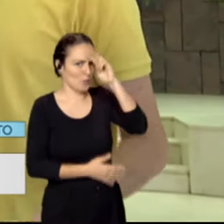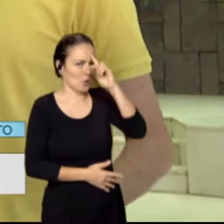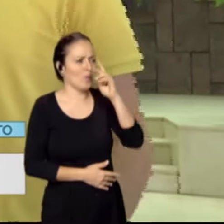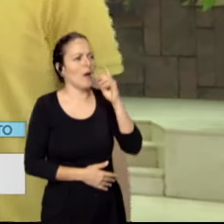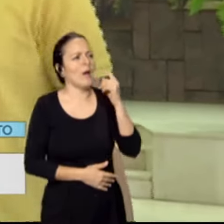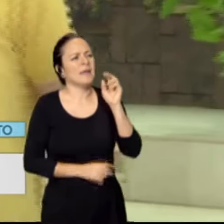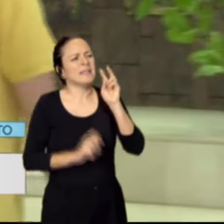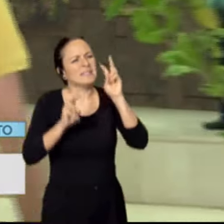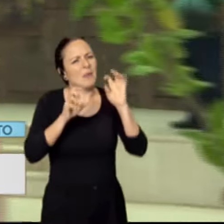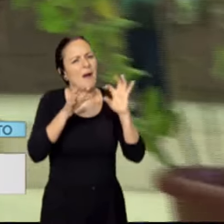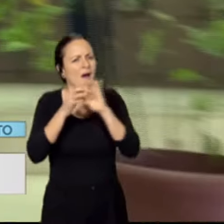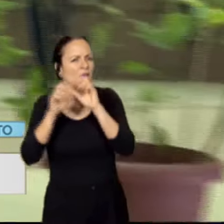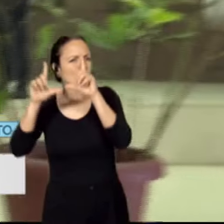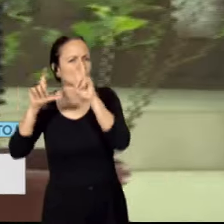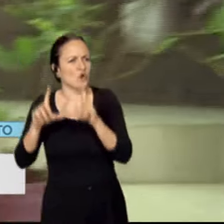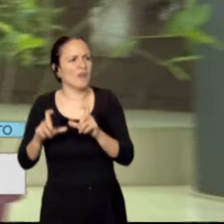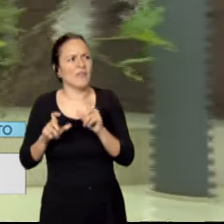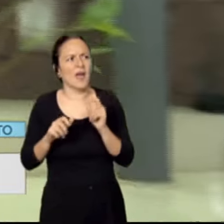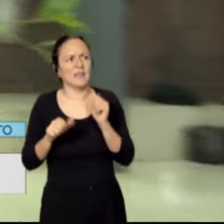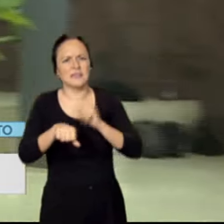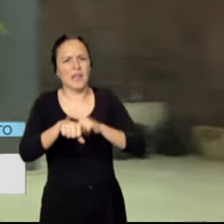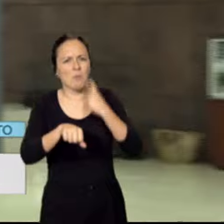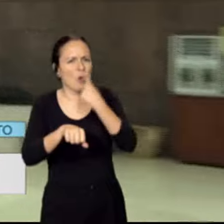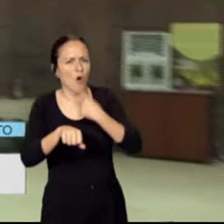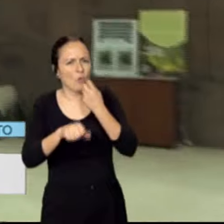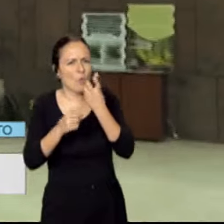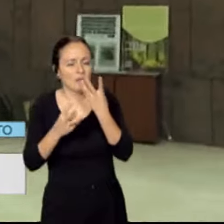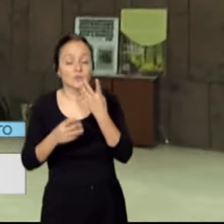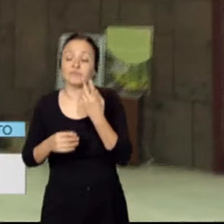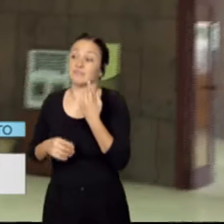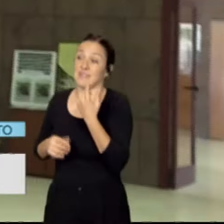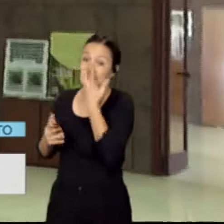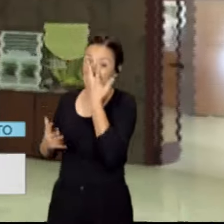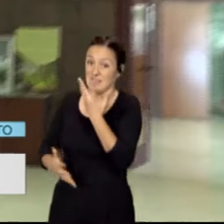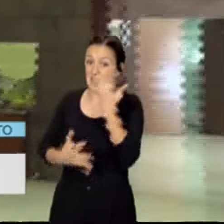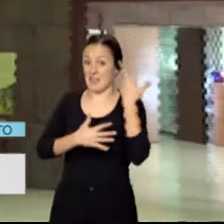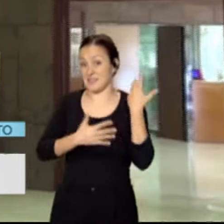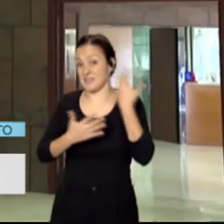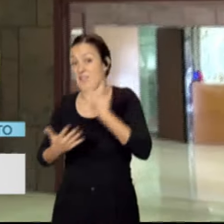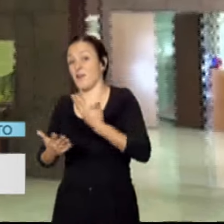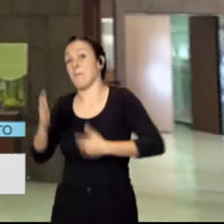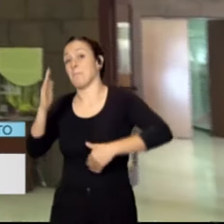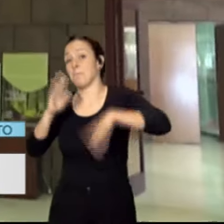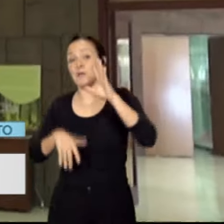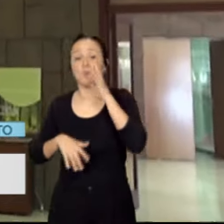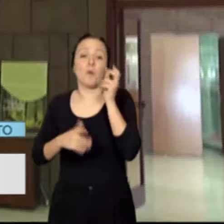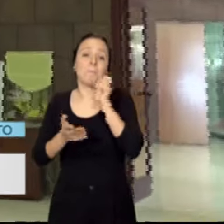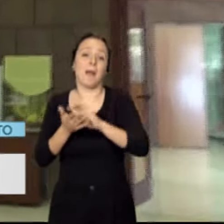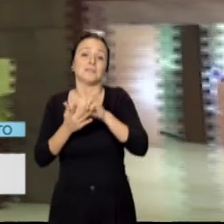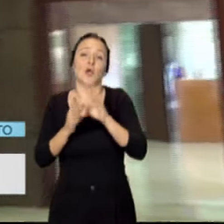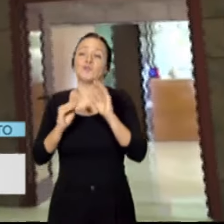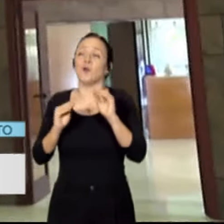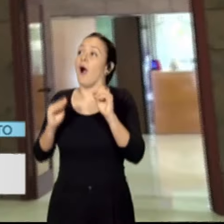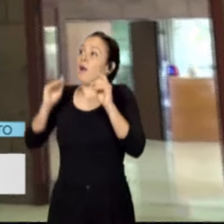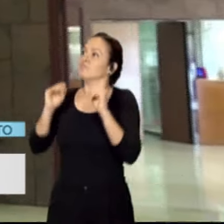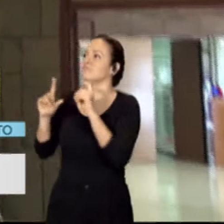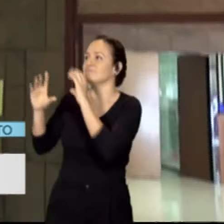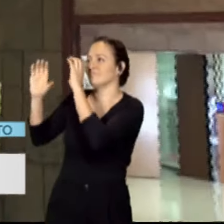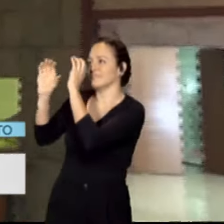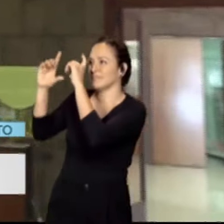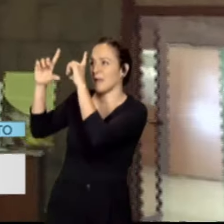realizarla empezó ya hace casi una década con el tema de sus paseos que tiene y para buscar después